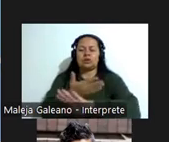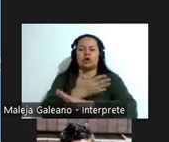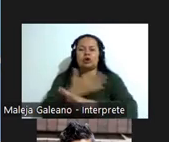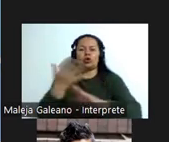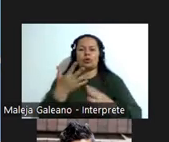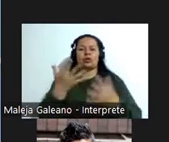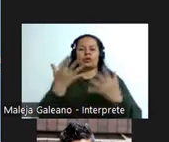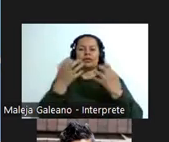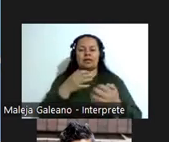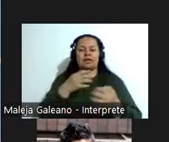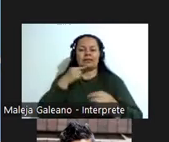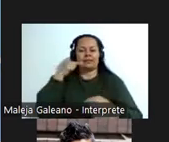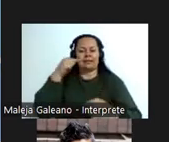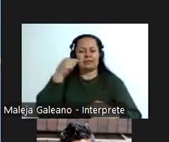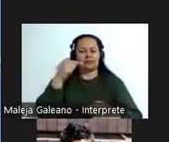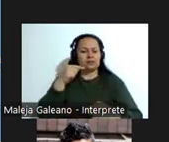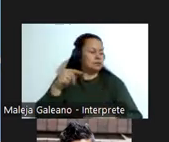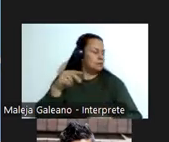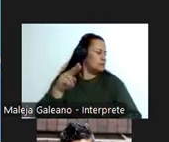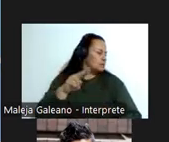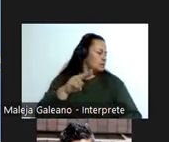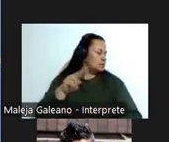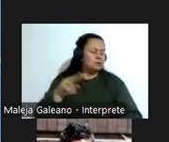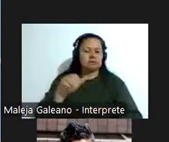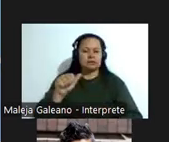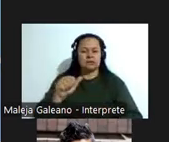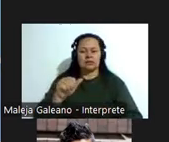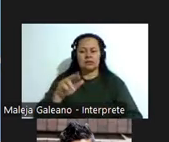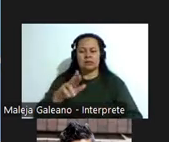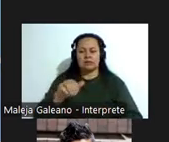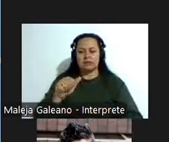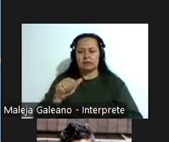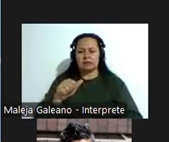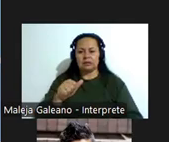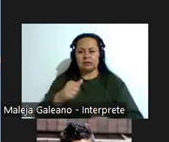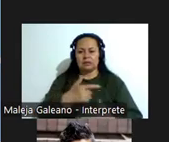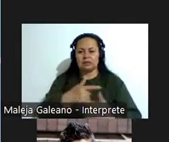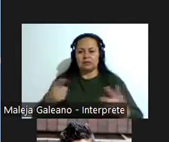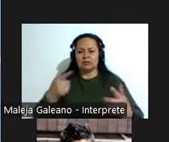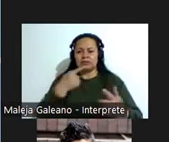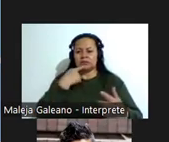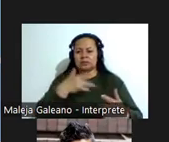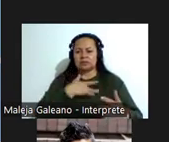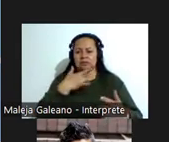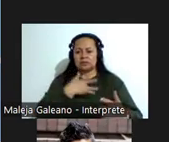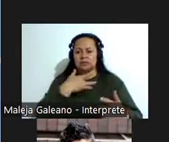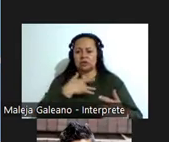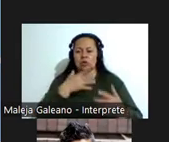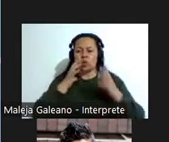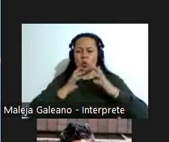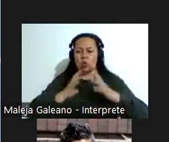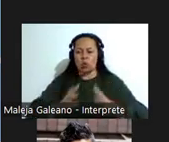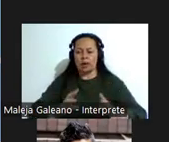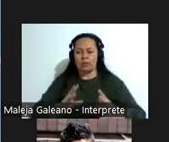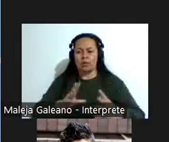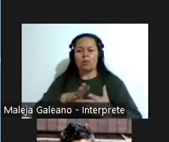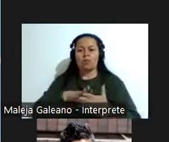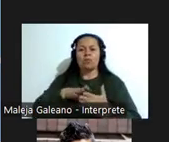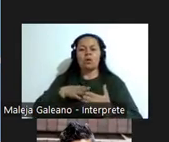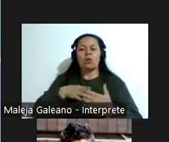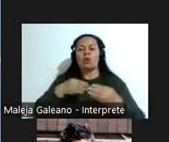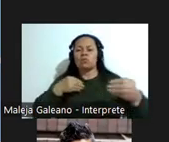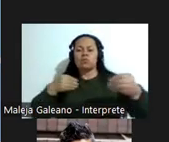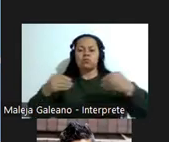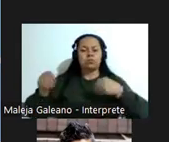que ofrece Sarah Mead y que consiste en asumir en el sentido del cuerpo la fragilidad,